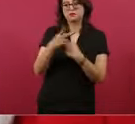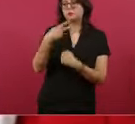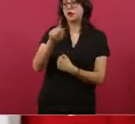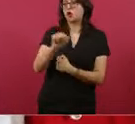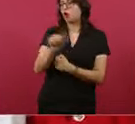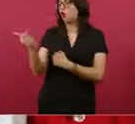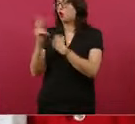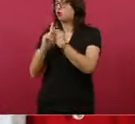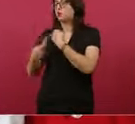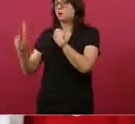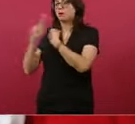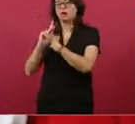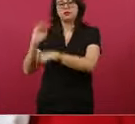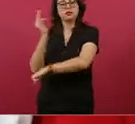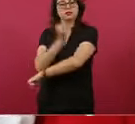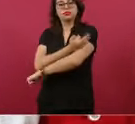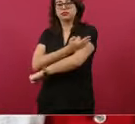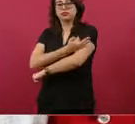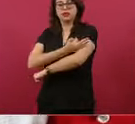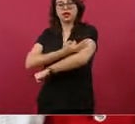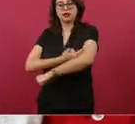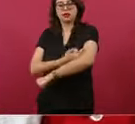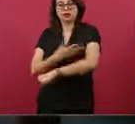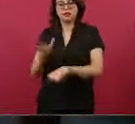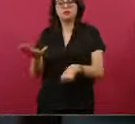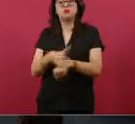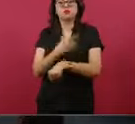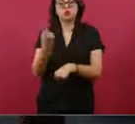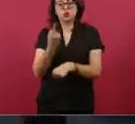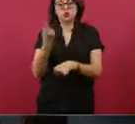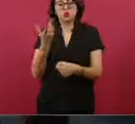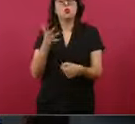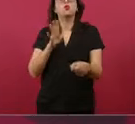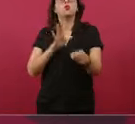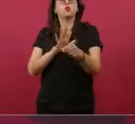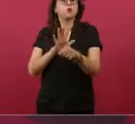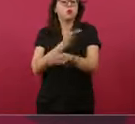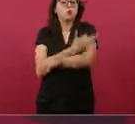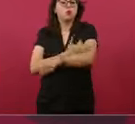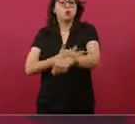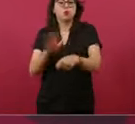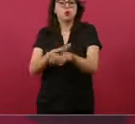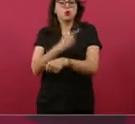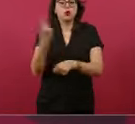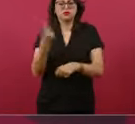qué se debe el retraso de Sembrando Vida en Centroamérica, presidente? No hay retraso.